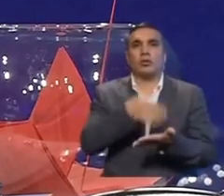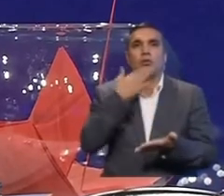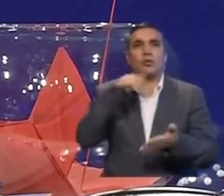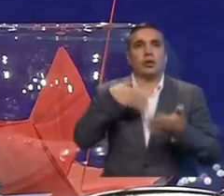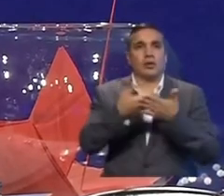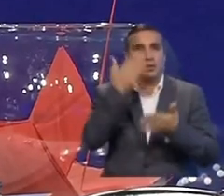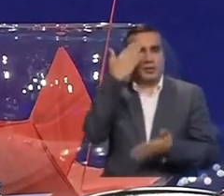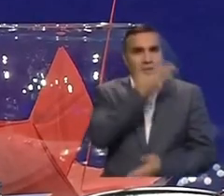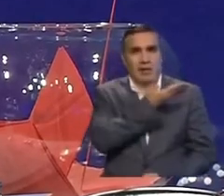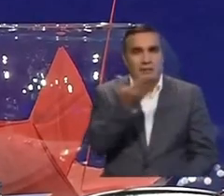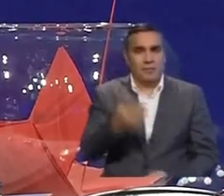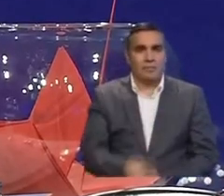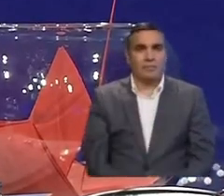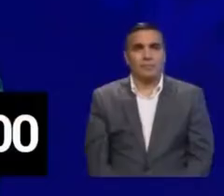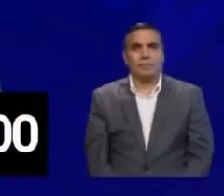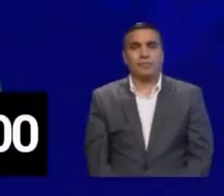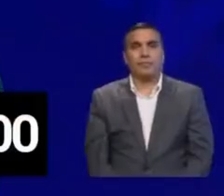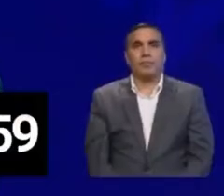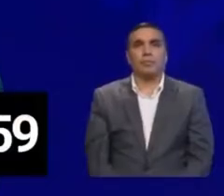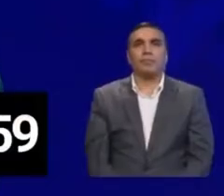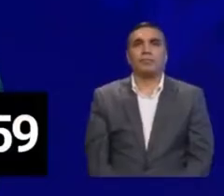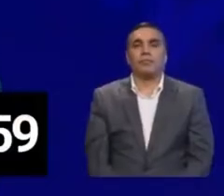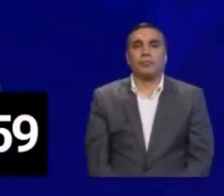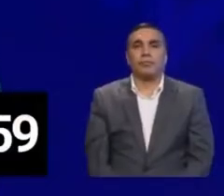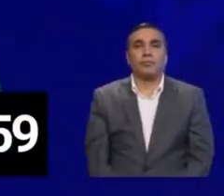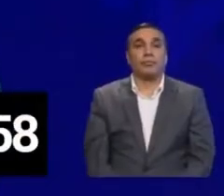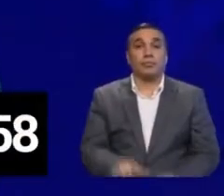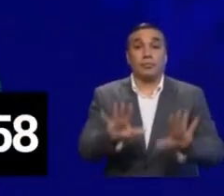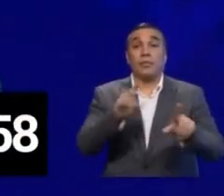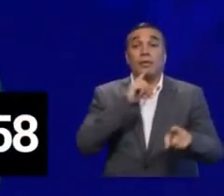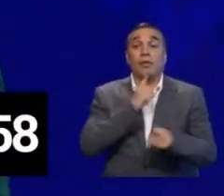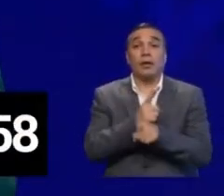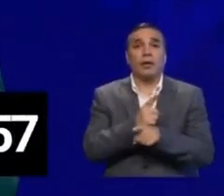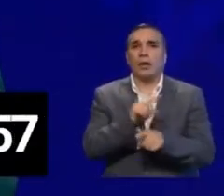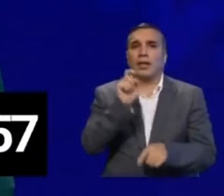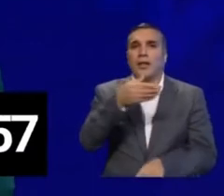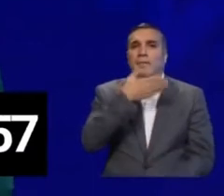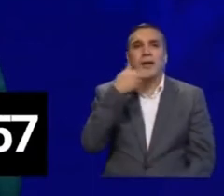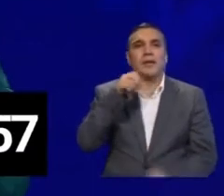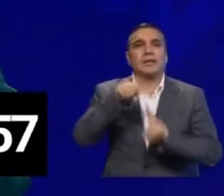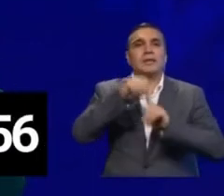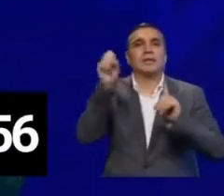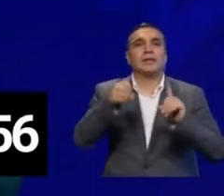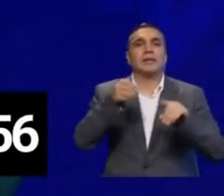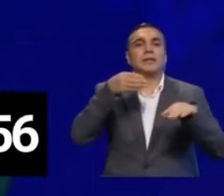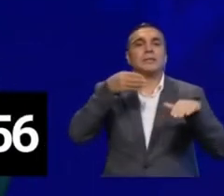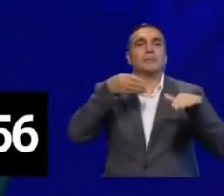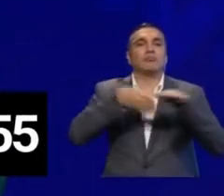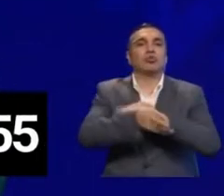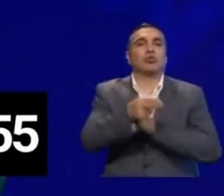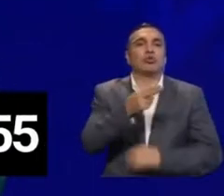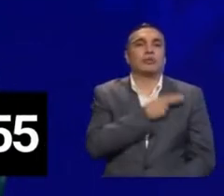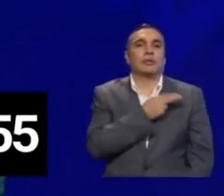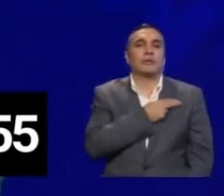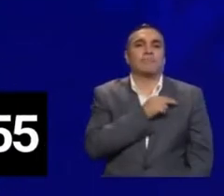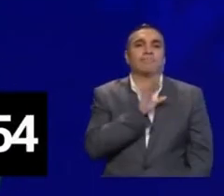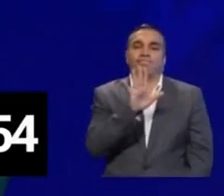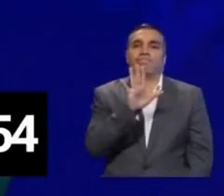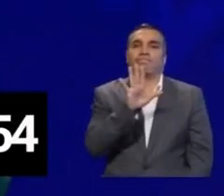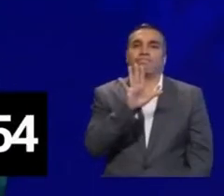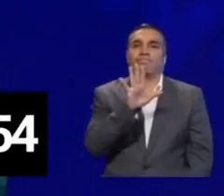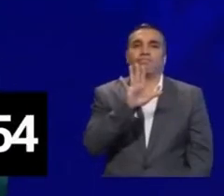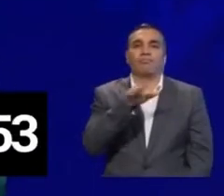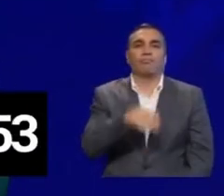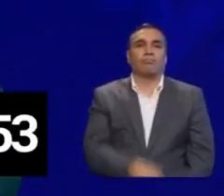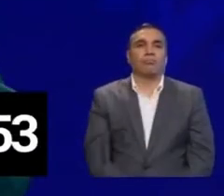realidad? Bien, tenemos en efecto que mejorar el sistema de admisión de las universidades,